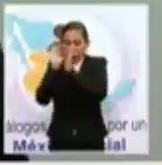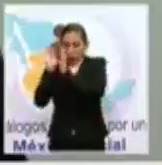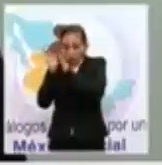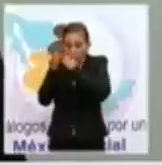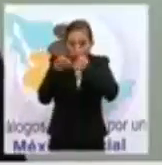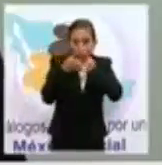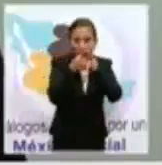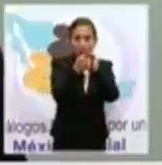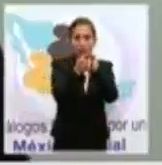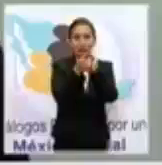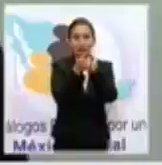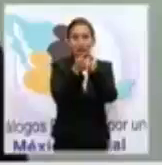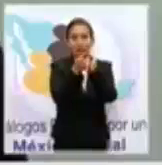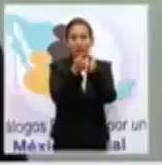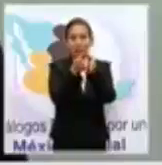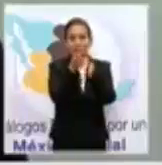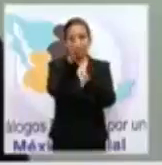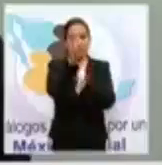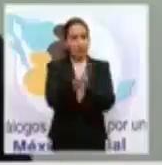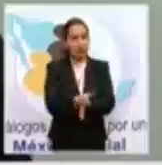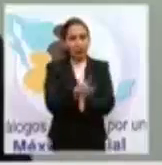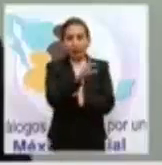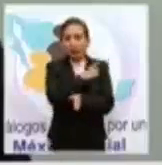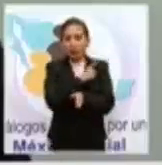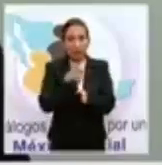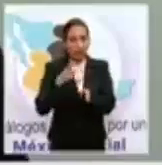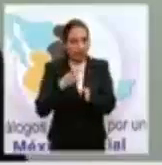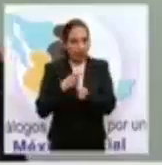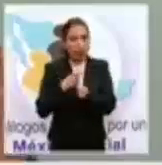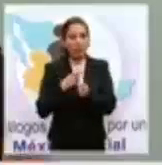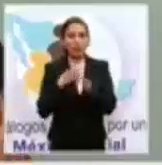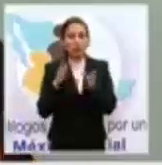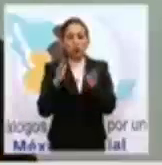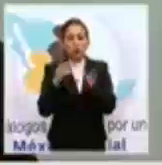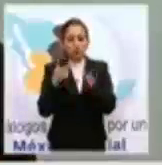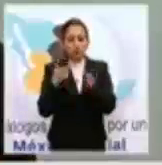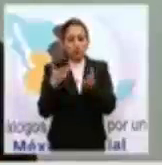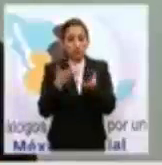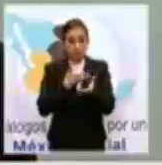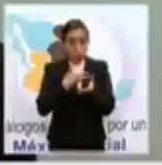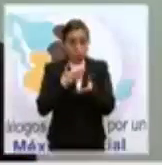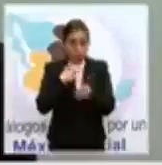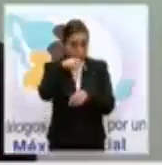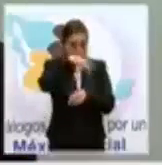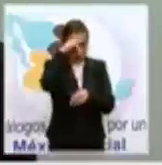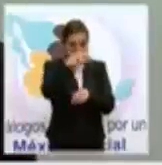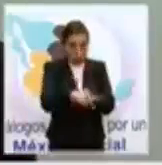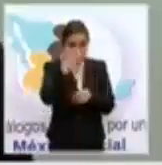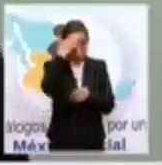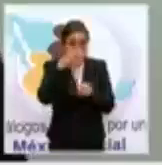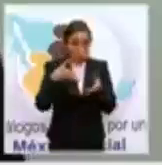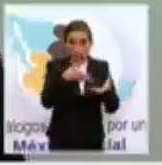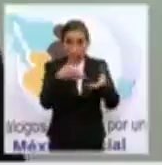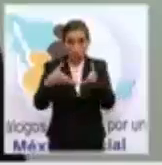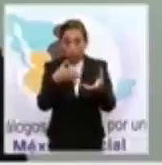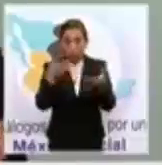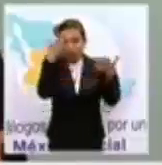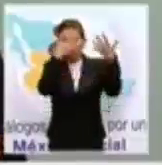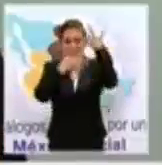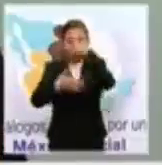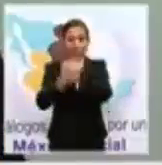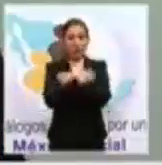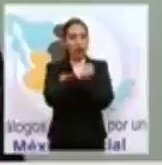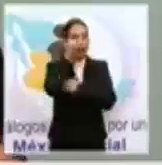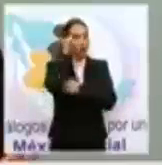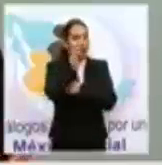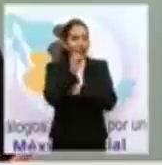me parece que la verdad no la acabamos de tener, y en parte no la tenemos porque tampoco creo que la tengamos como país. La educación siempre es